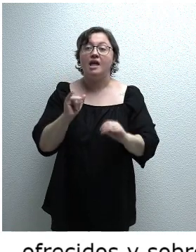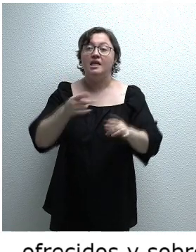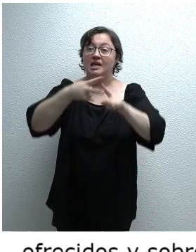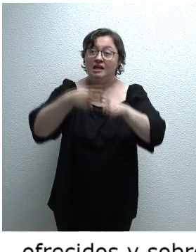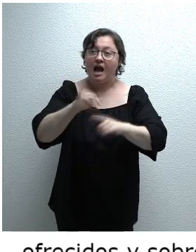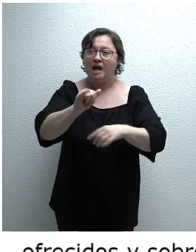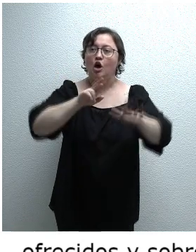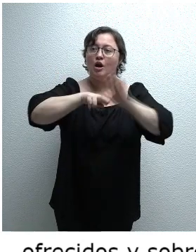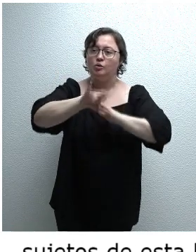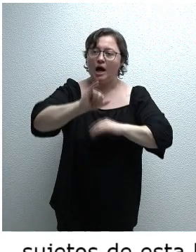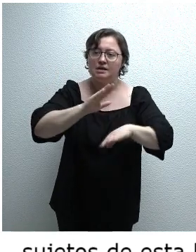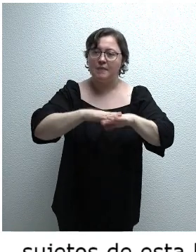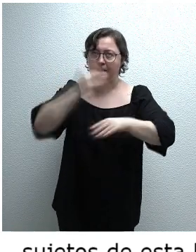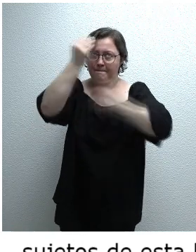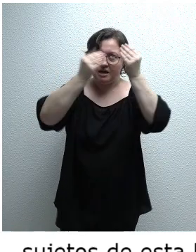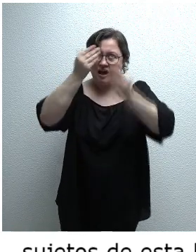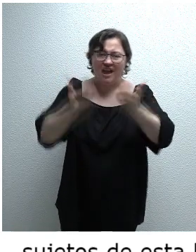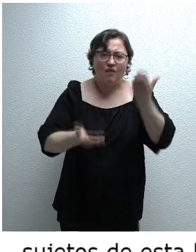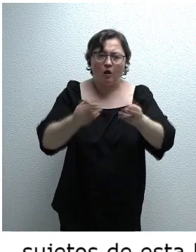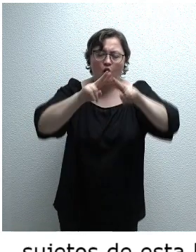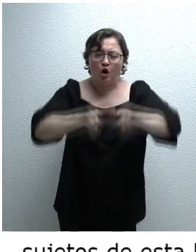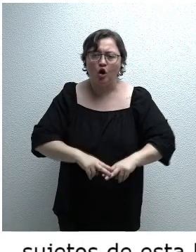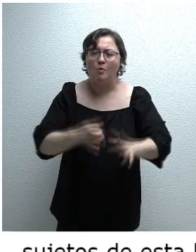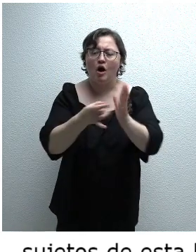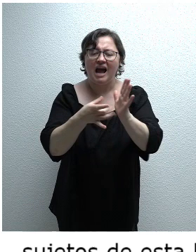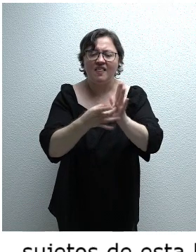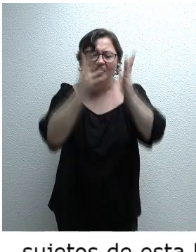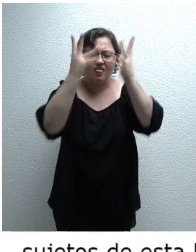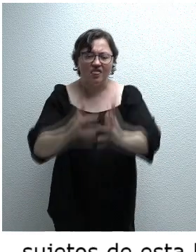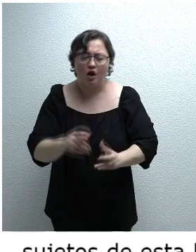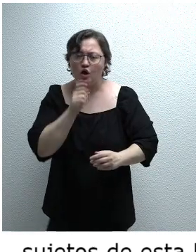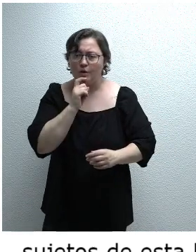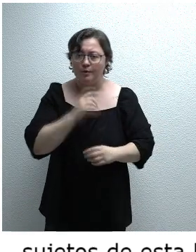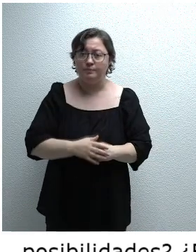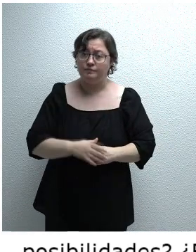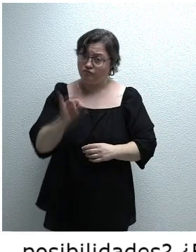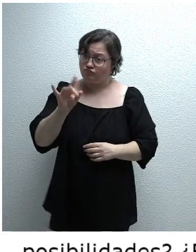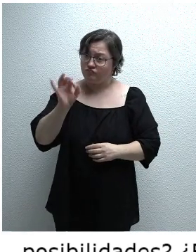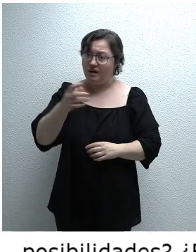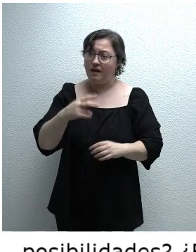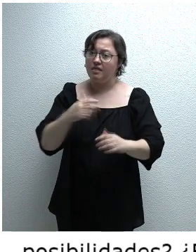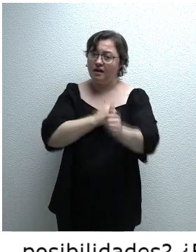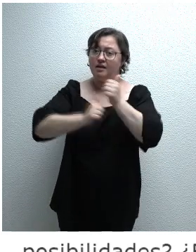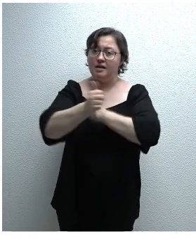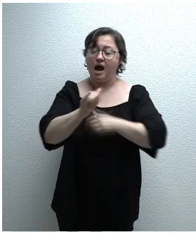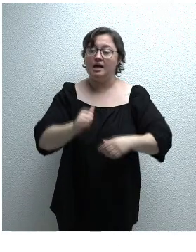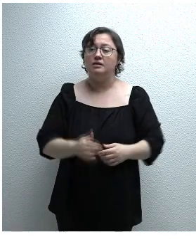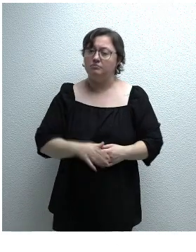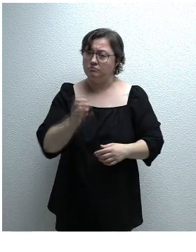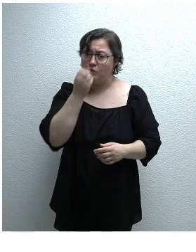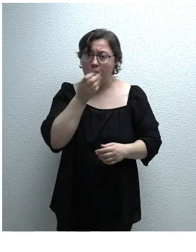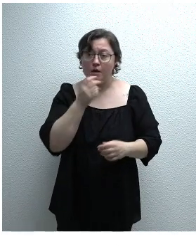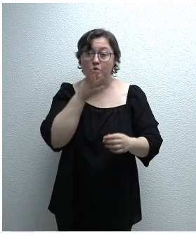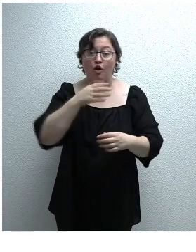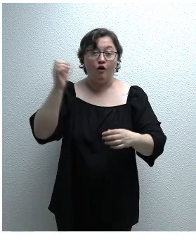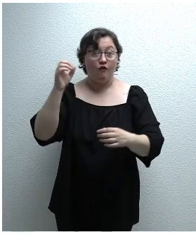¿Estáis pensando en ello? Porque es una manera de medir la calidad. Adelante. Claro que sí, hay que adelantarse. Pues bueno, para esto están estos